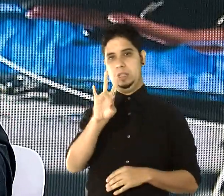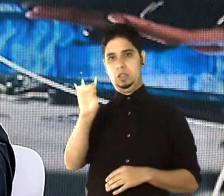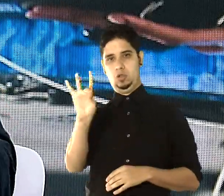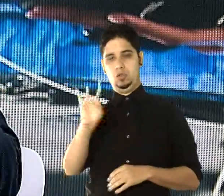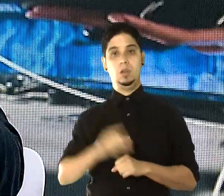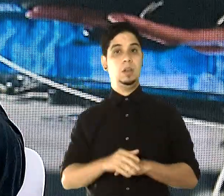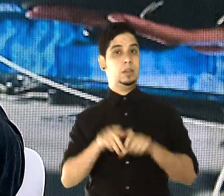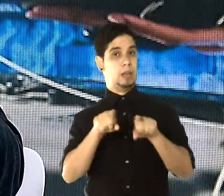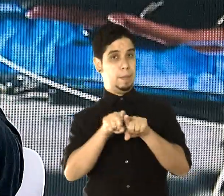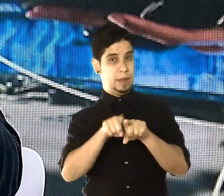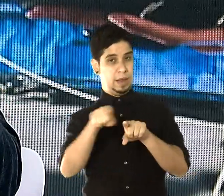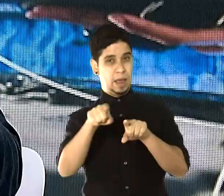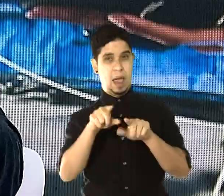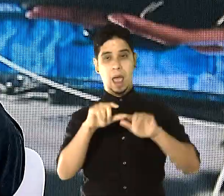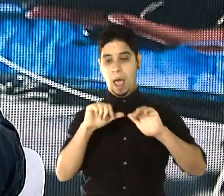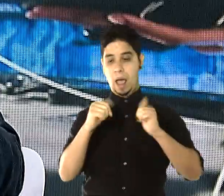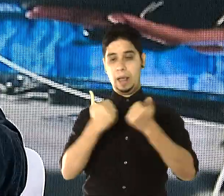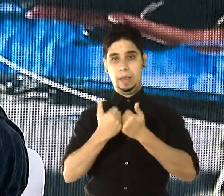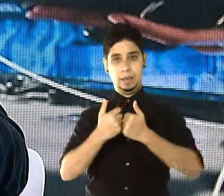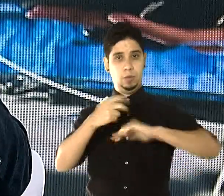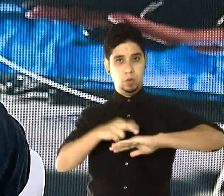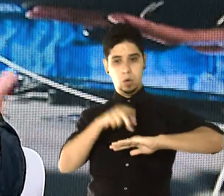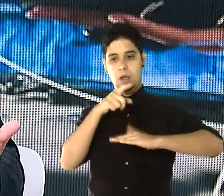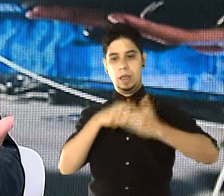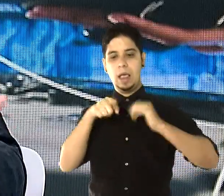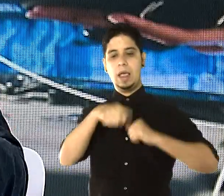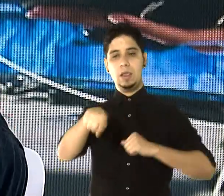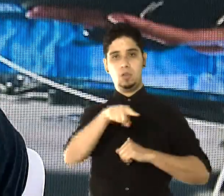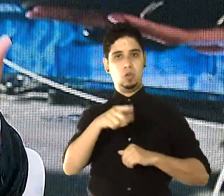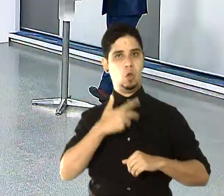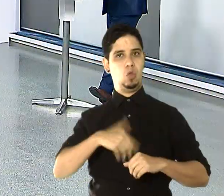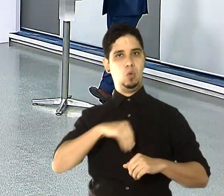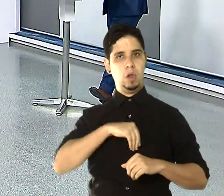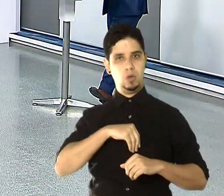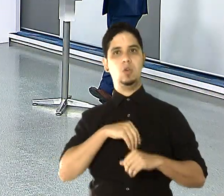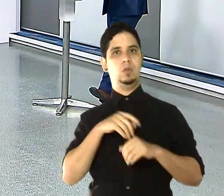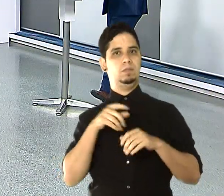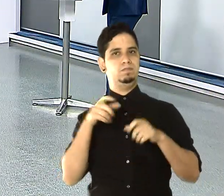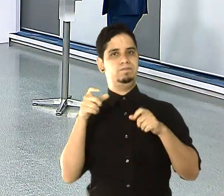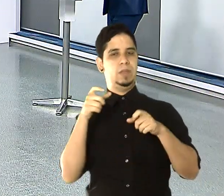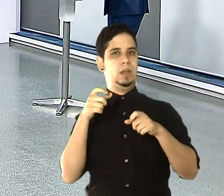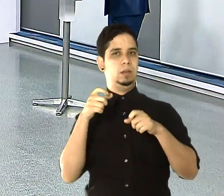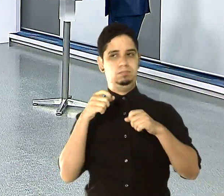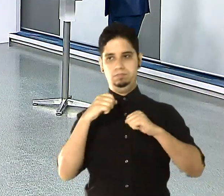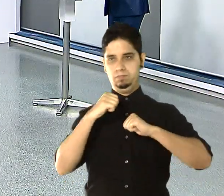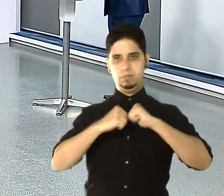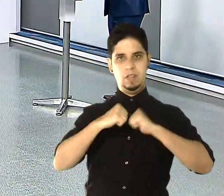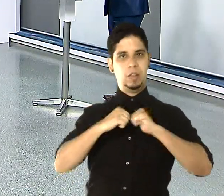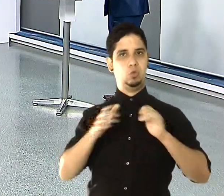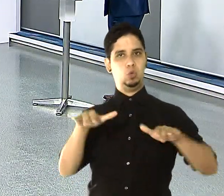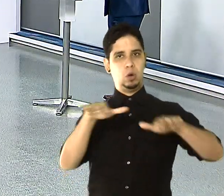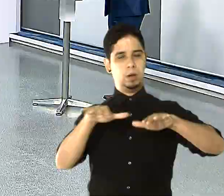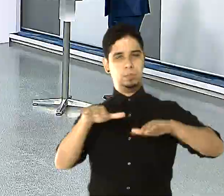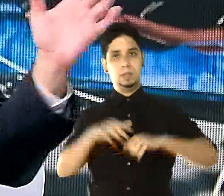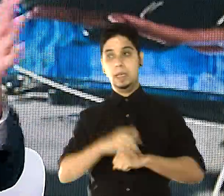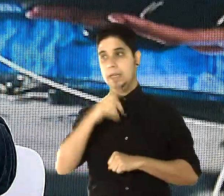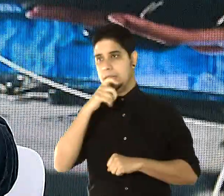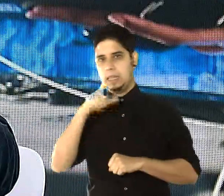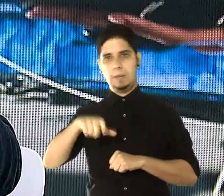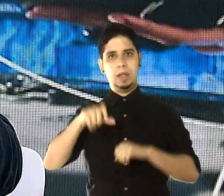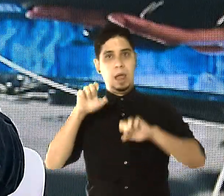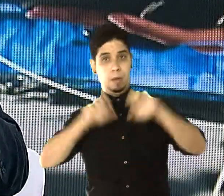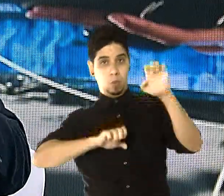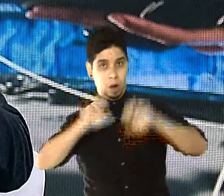de Puerto Rico, que son los dueños de la infraestructura. Por ejemplo, ¿quiénes tenían que hacer esa evaluación de daños?